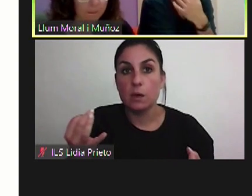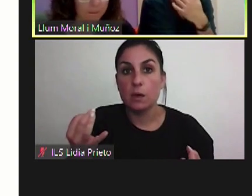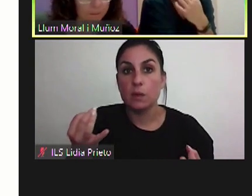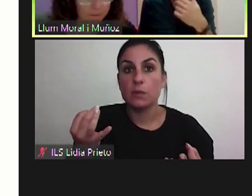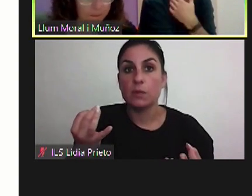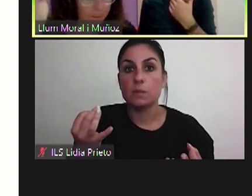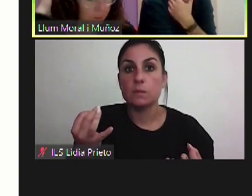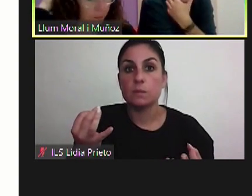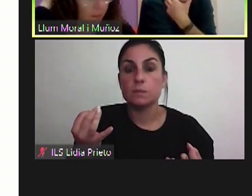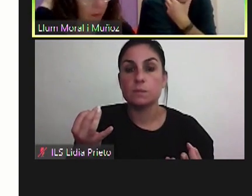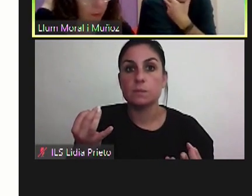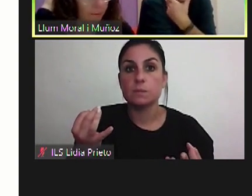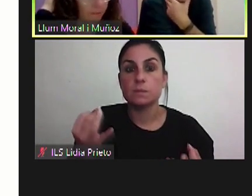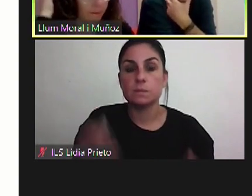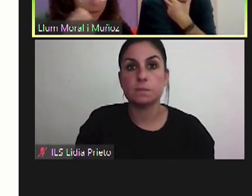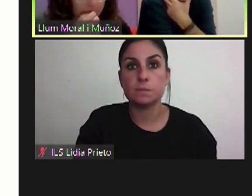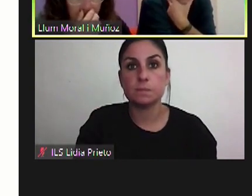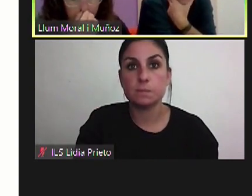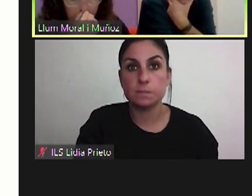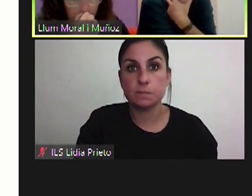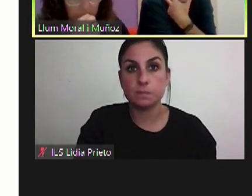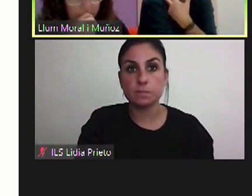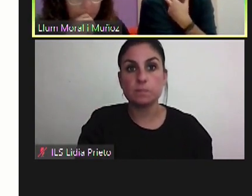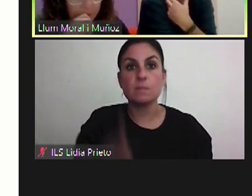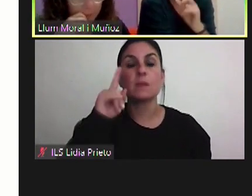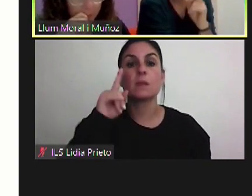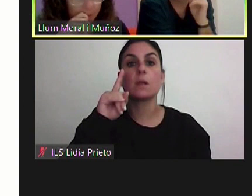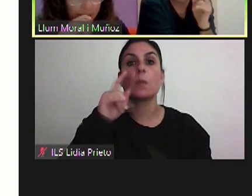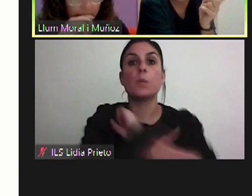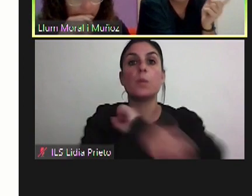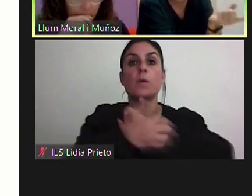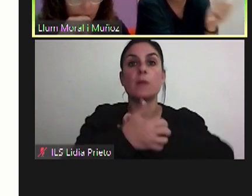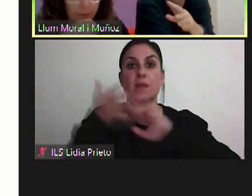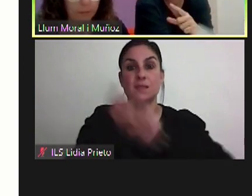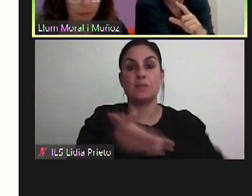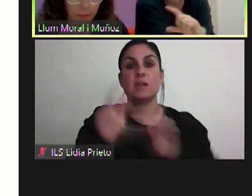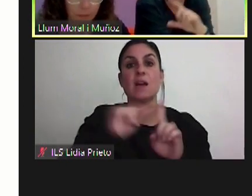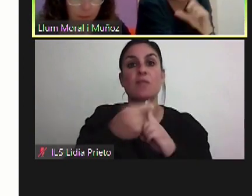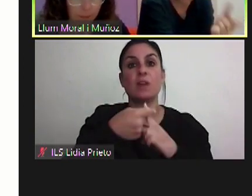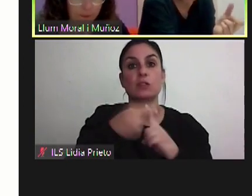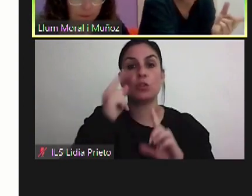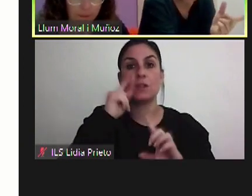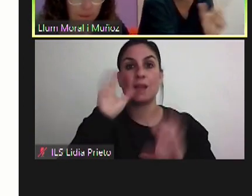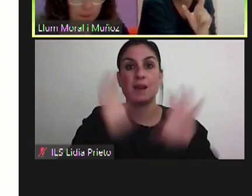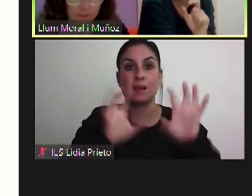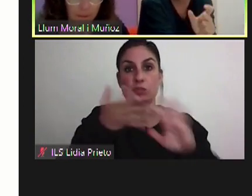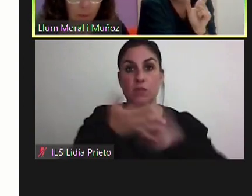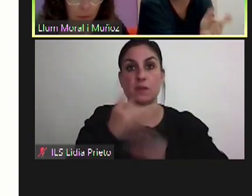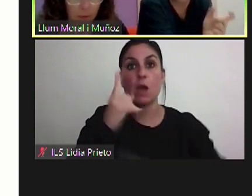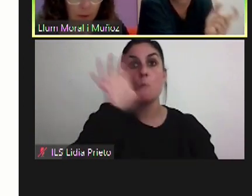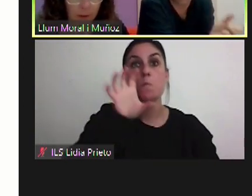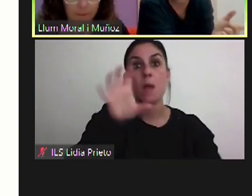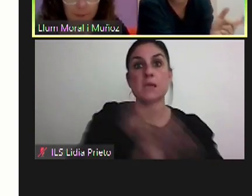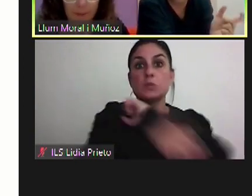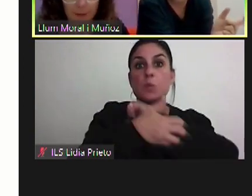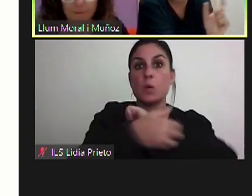problema de salud mental, como está diciendo yo, es la pobreza y la desigualdad económica. Es decir, no porque en un país sea muy pobre tiene más problemas de salud mental, pero cuando es muy